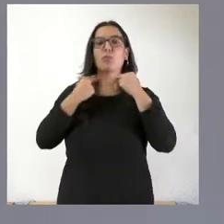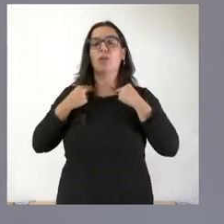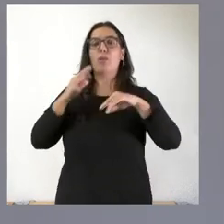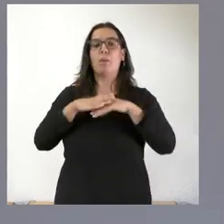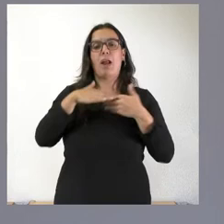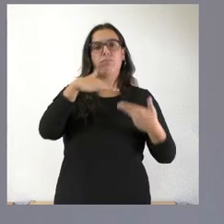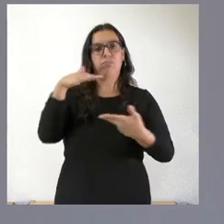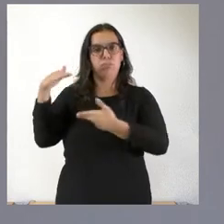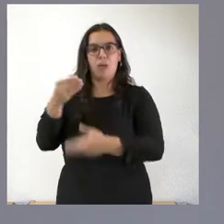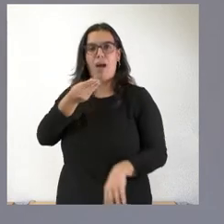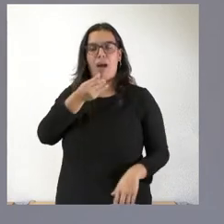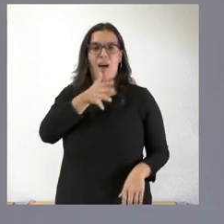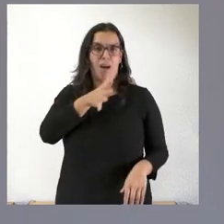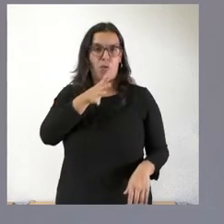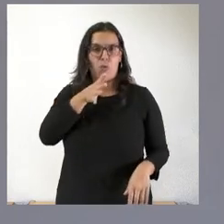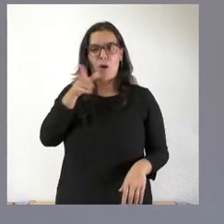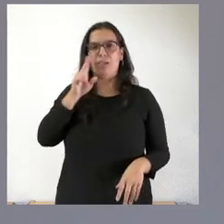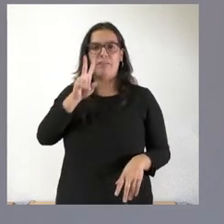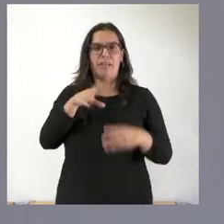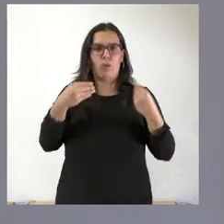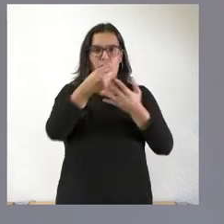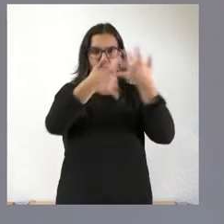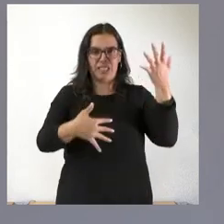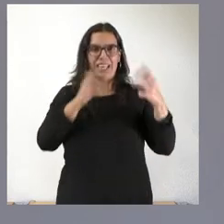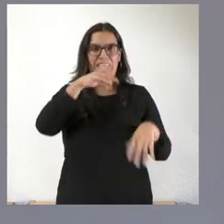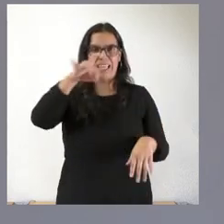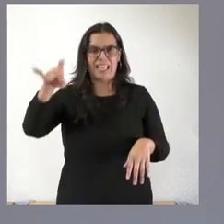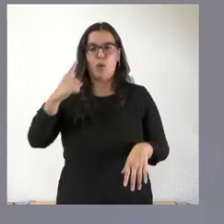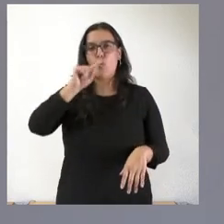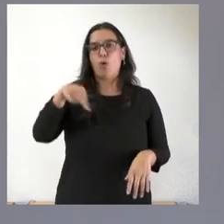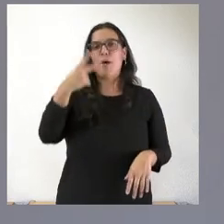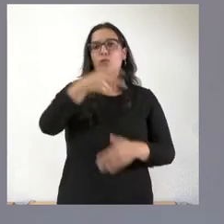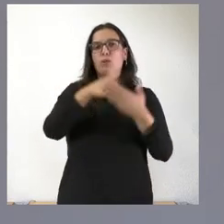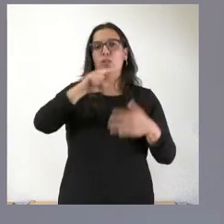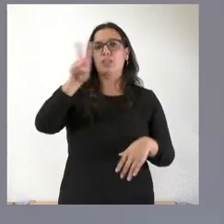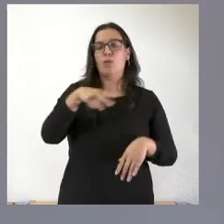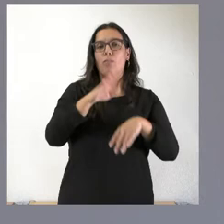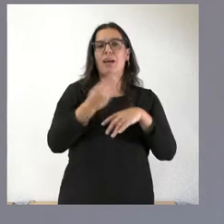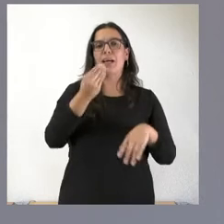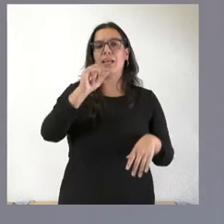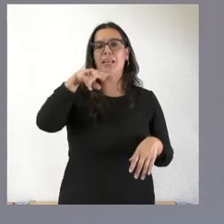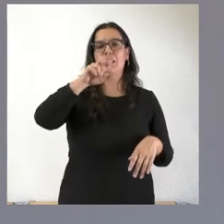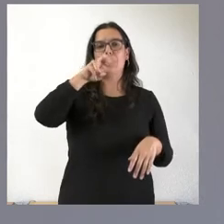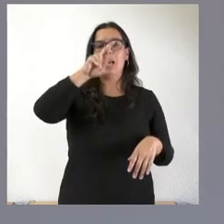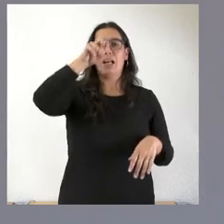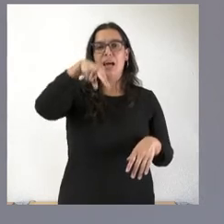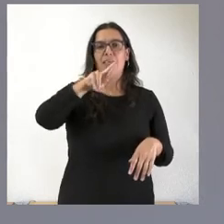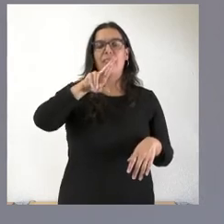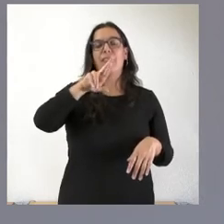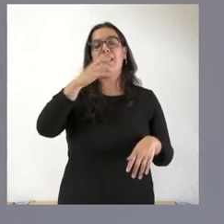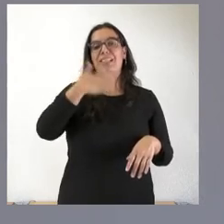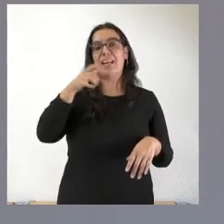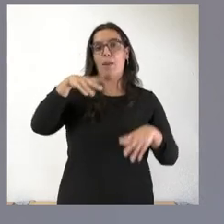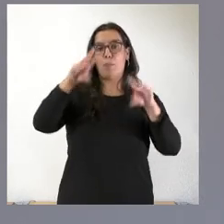de agua. Tienen ustedes la relación de las mismas. 1,2 millones de euros para el abastecimiento de agua en Quintanar de la Sierra en Burgos.